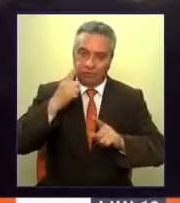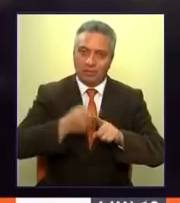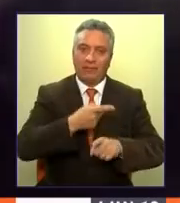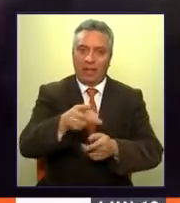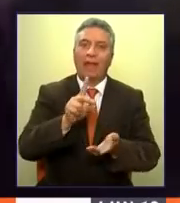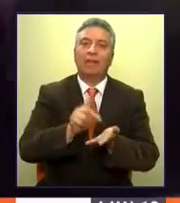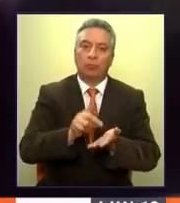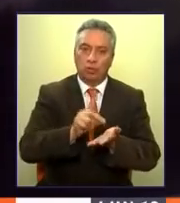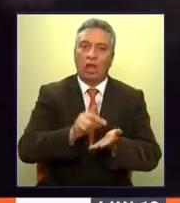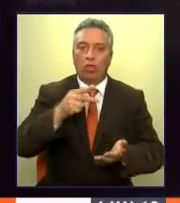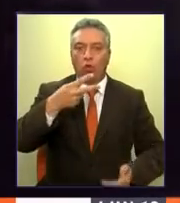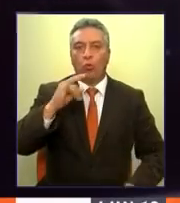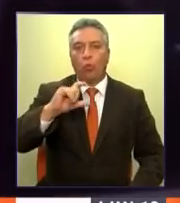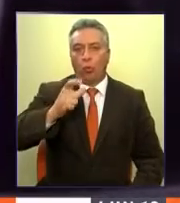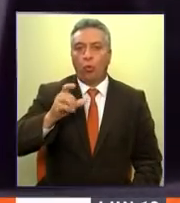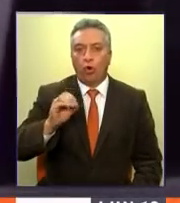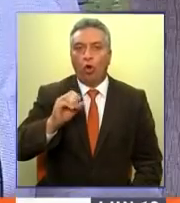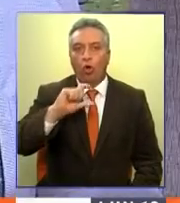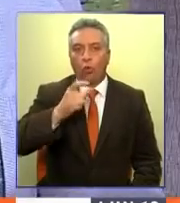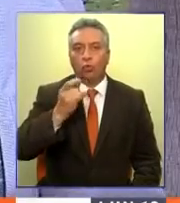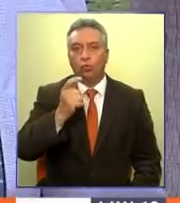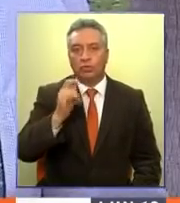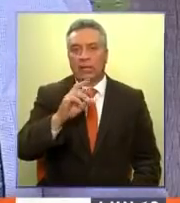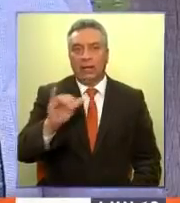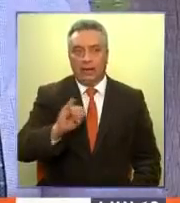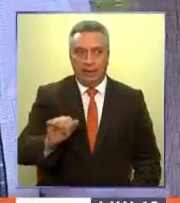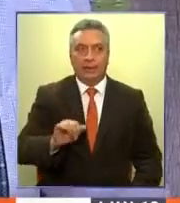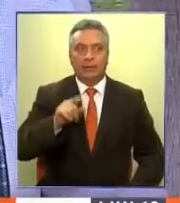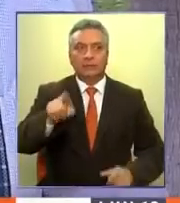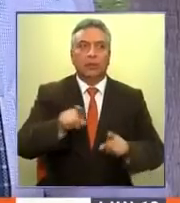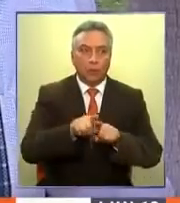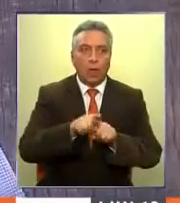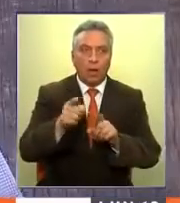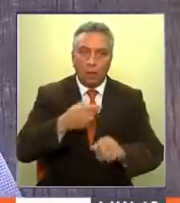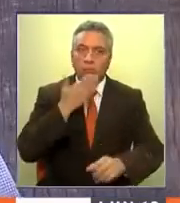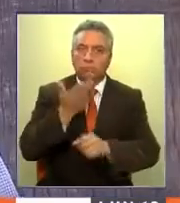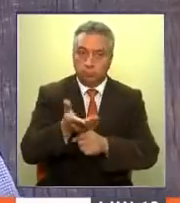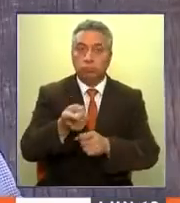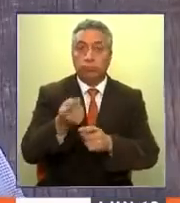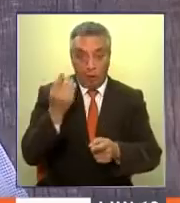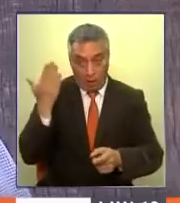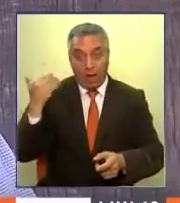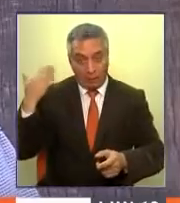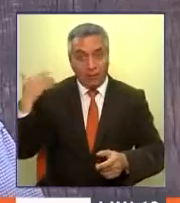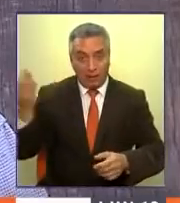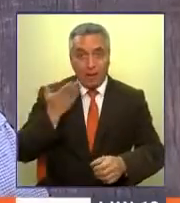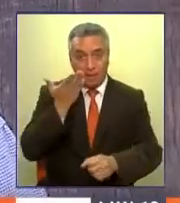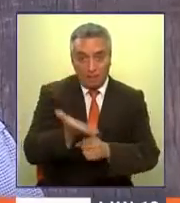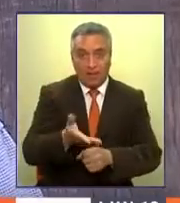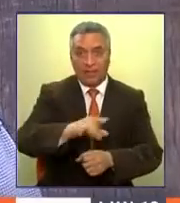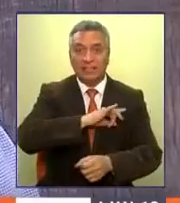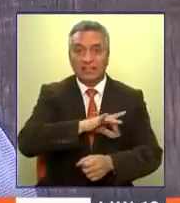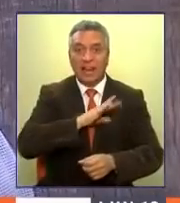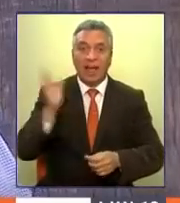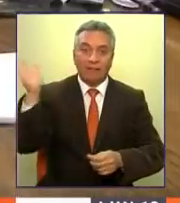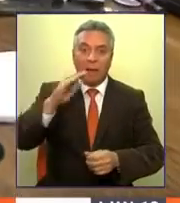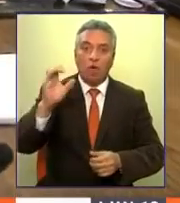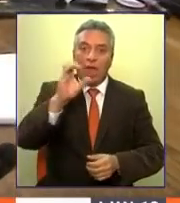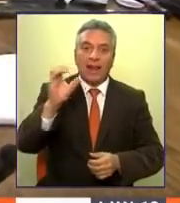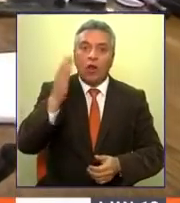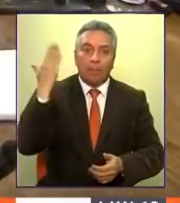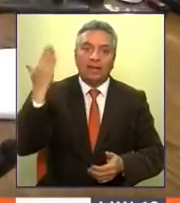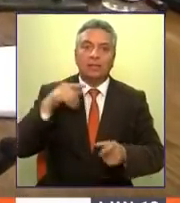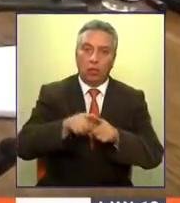una causa en el Tribunal Constitucional tras el requerimiento de destitución que presentaron diputados de Chile Vamos en enero pasado en su